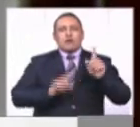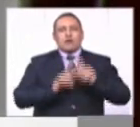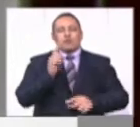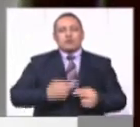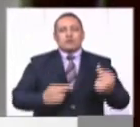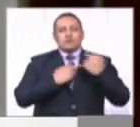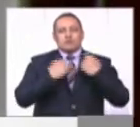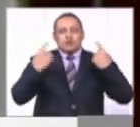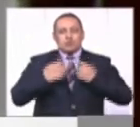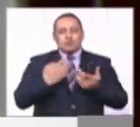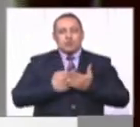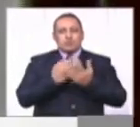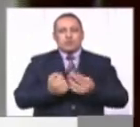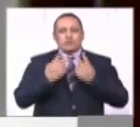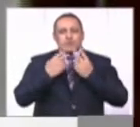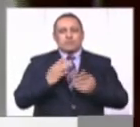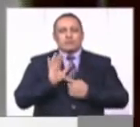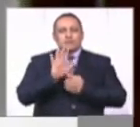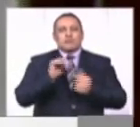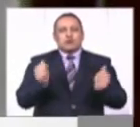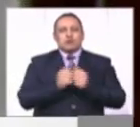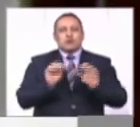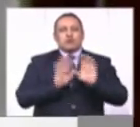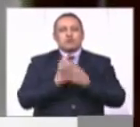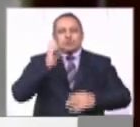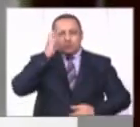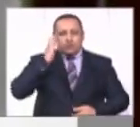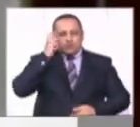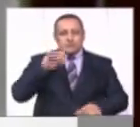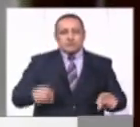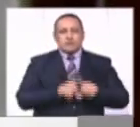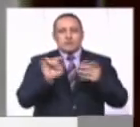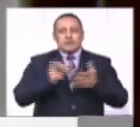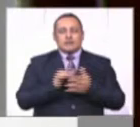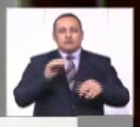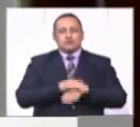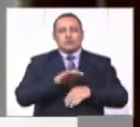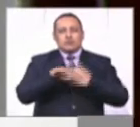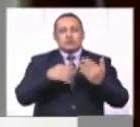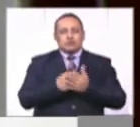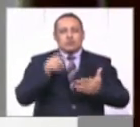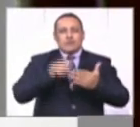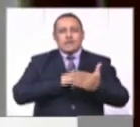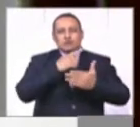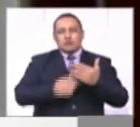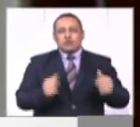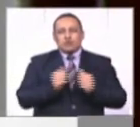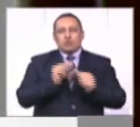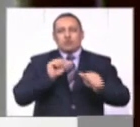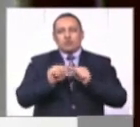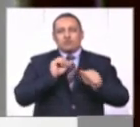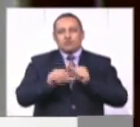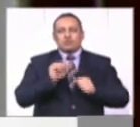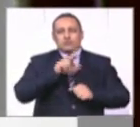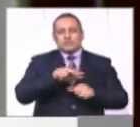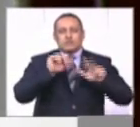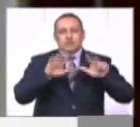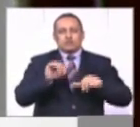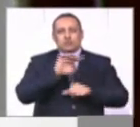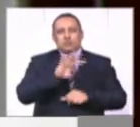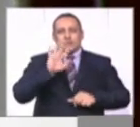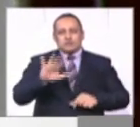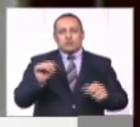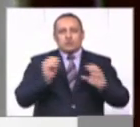funciones o atribuciones previstas por la Constitución Asimismo con respecto a las infracciones a los artículos 38 y